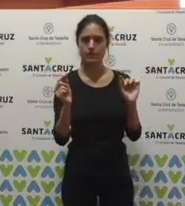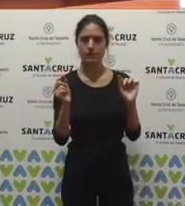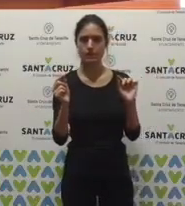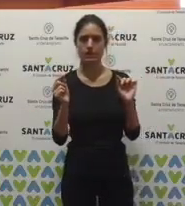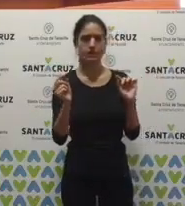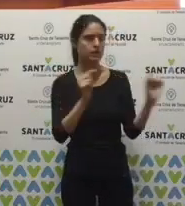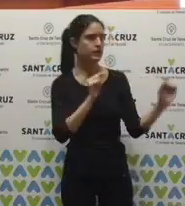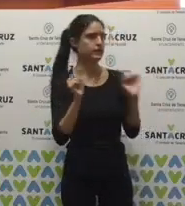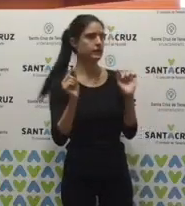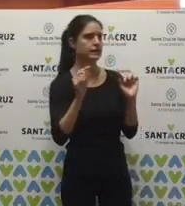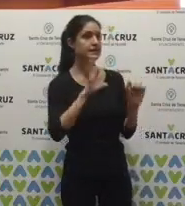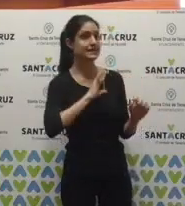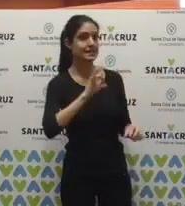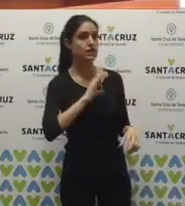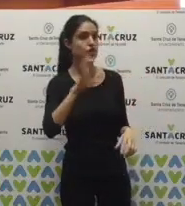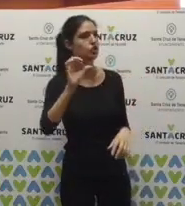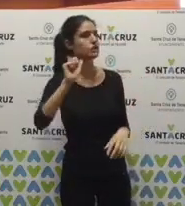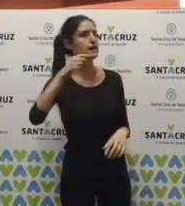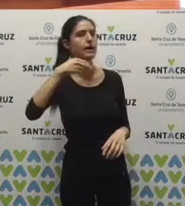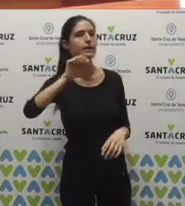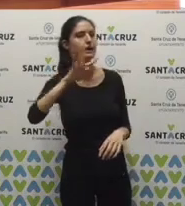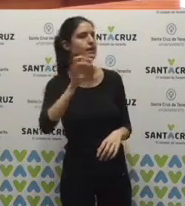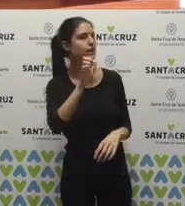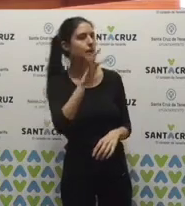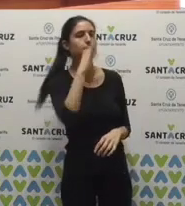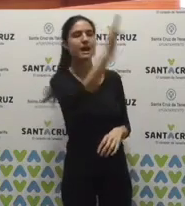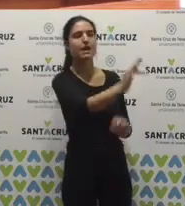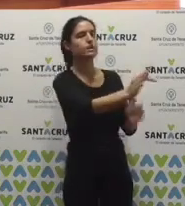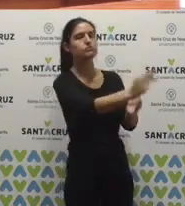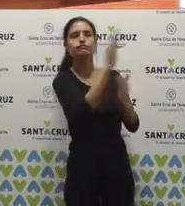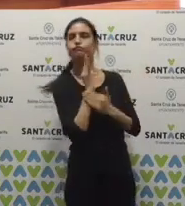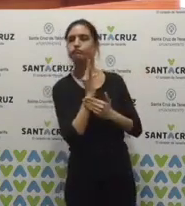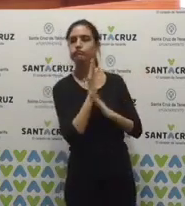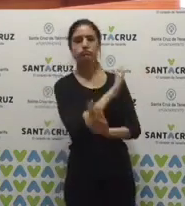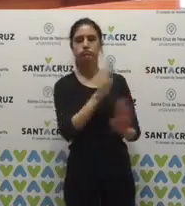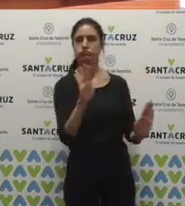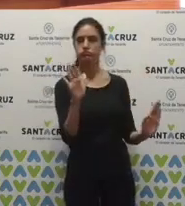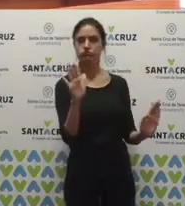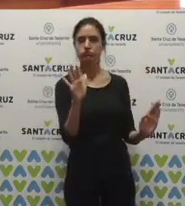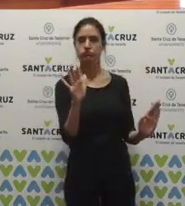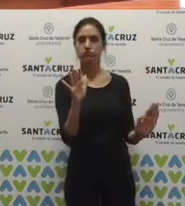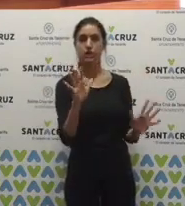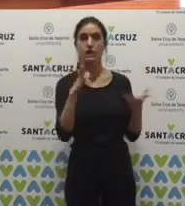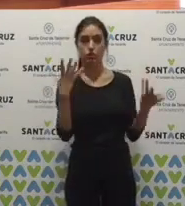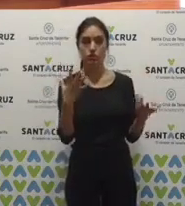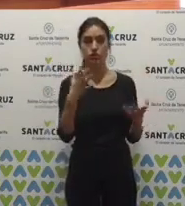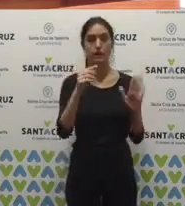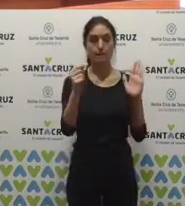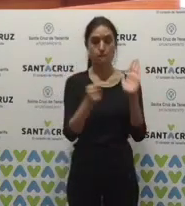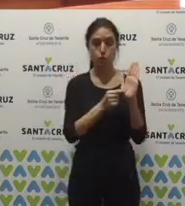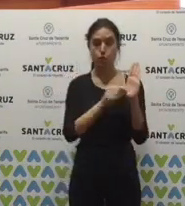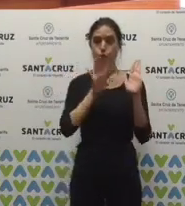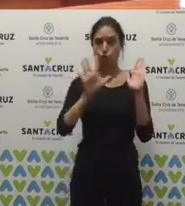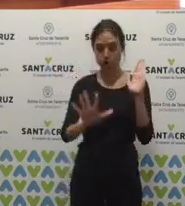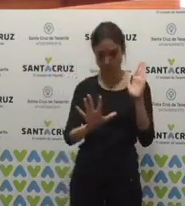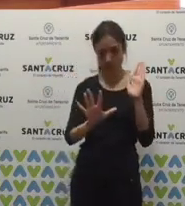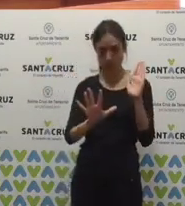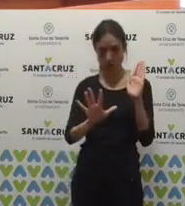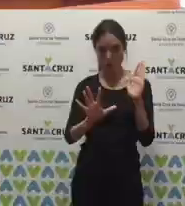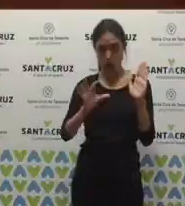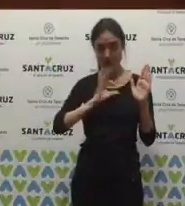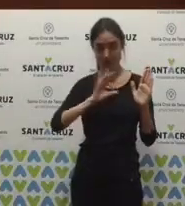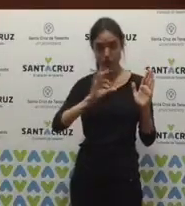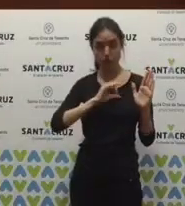sueño se va teniendo lo de la palabra ahora dos segunditos entonces unimos la de la fe en que es el punto cinco de don guillermo